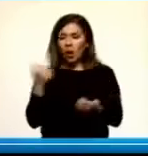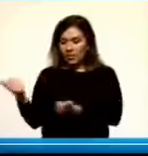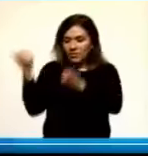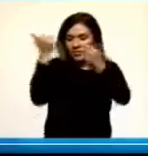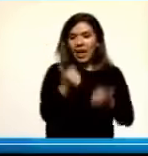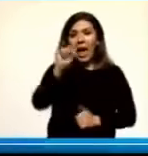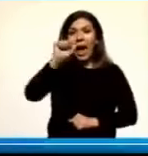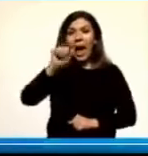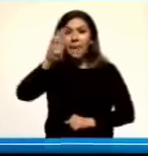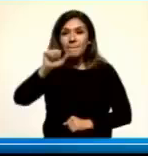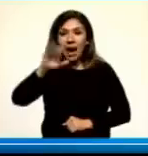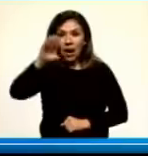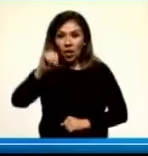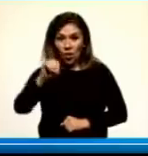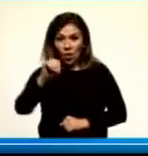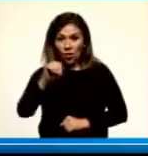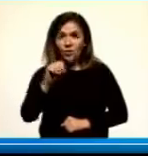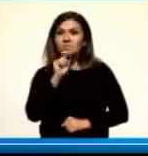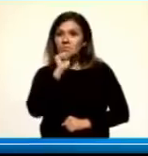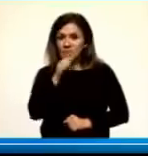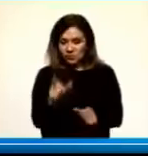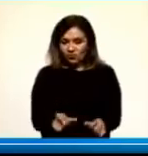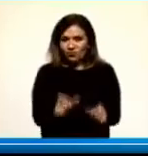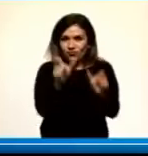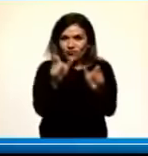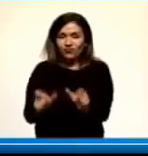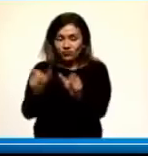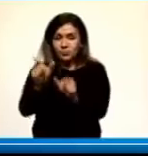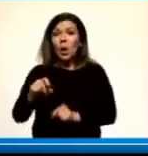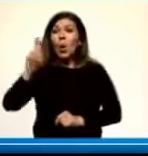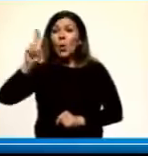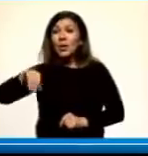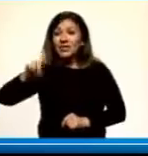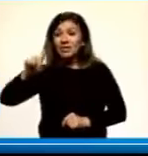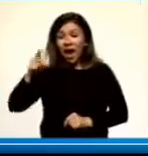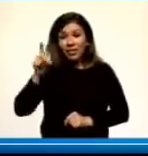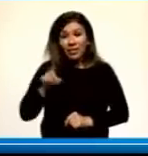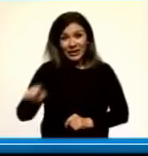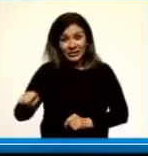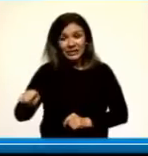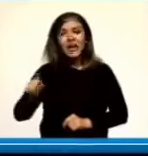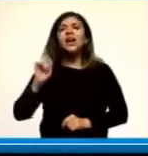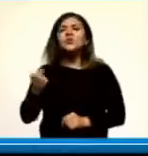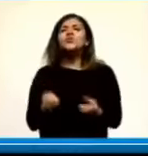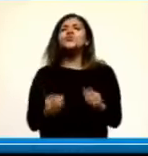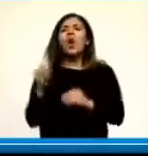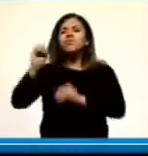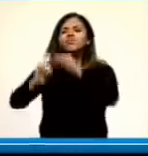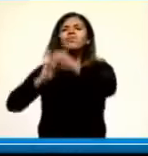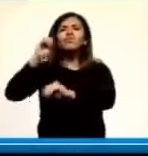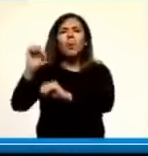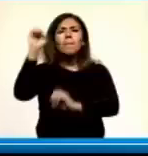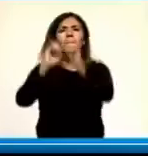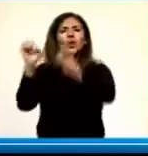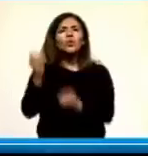el ábaco, en la columna de las unidades, ¿cuántas pelotitas tengo que poner?